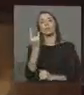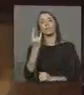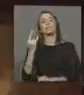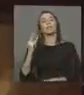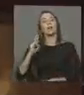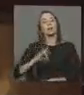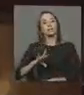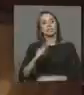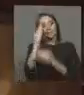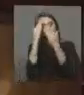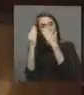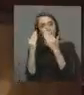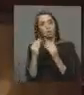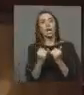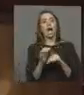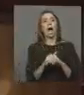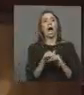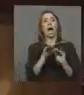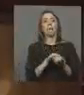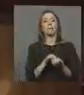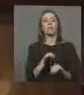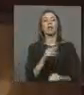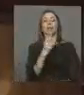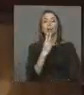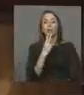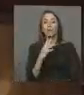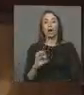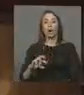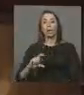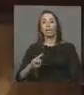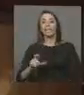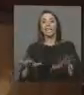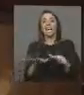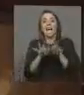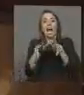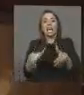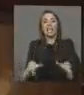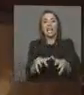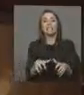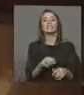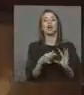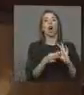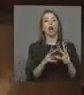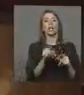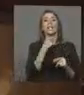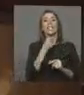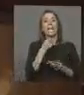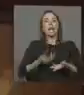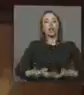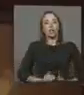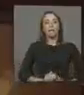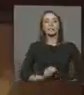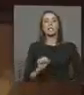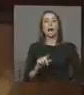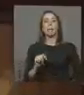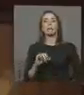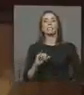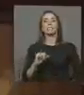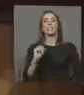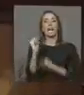Amigos por la Vida, ONG Raíces, Organización Quiero Nacer, Amnistía Chile